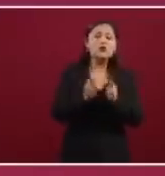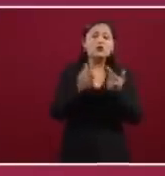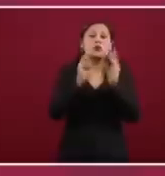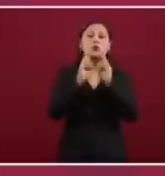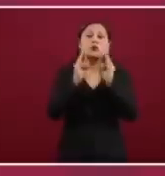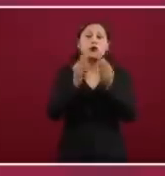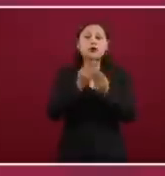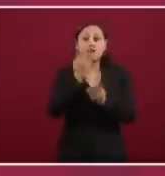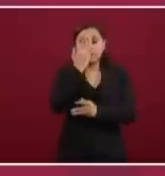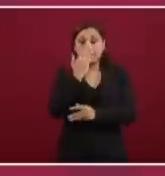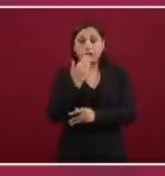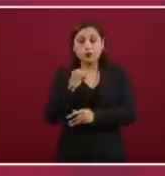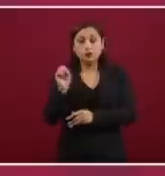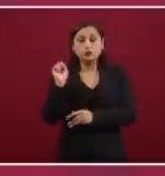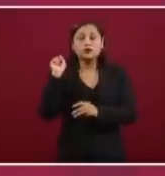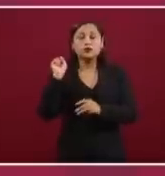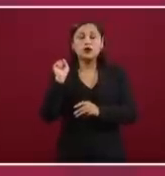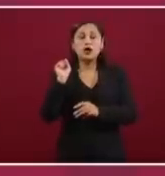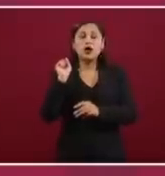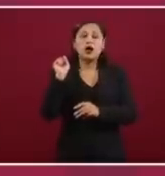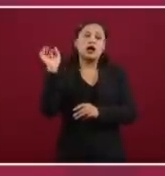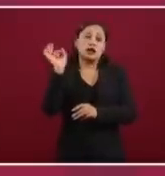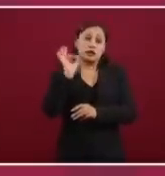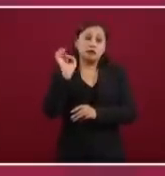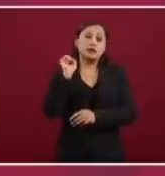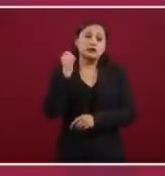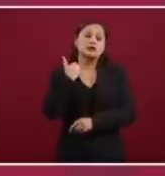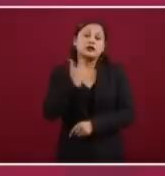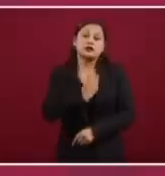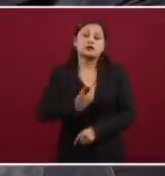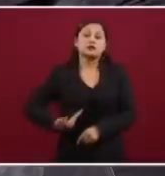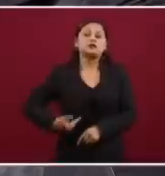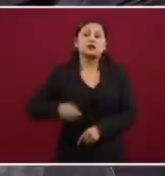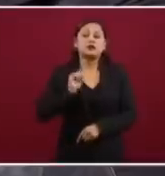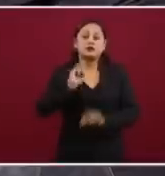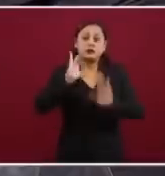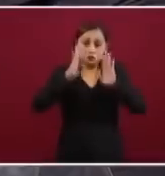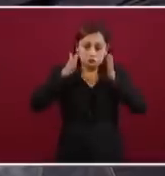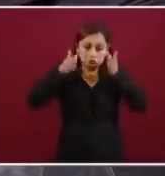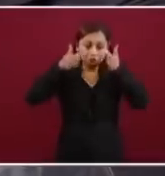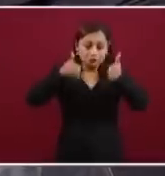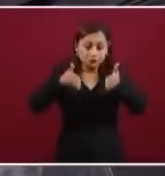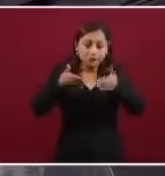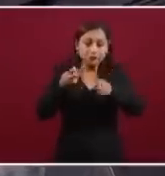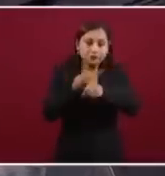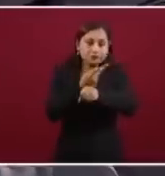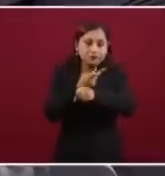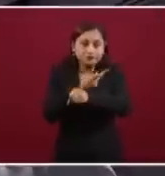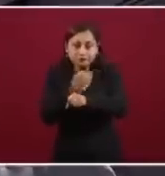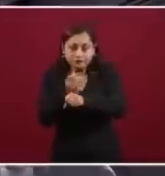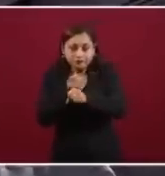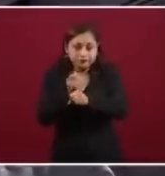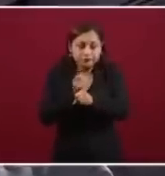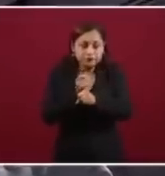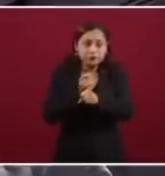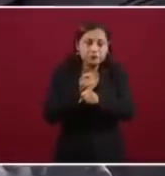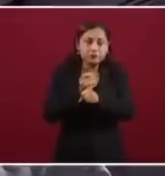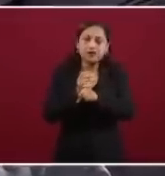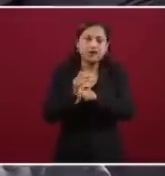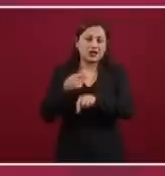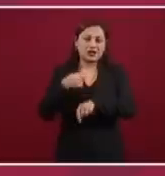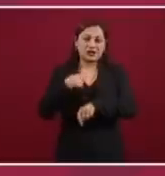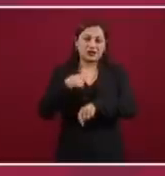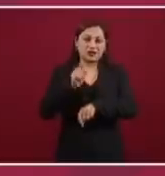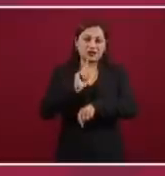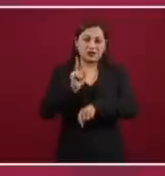puede ser que ellos le dedicaran más tiempo a eso. Yo le estoy dedicando más tiempo a la seguridad pública.